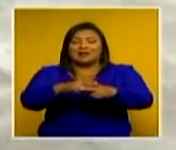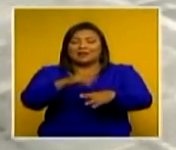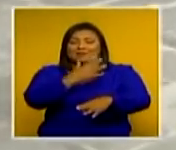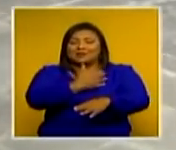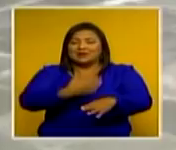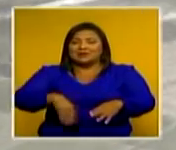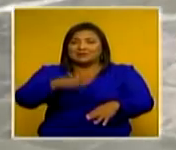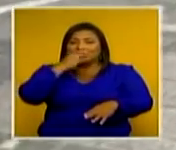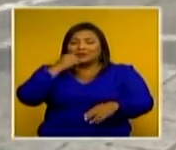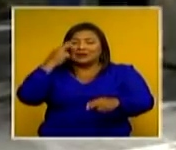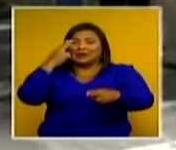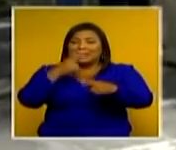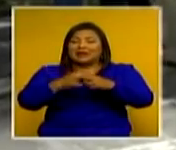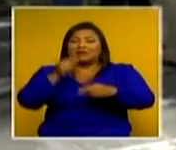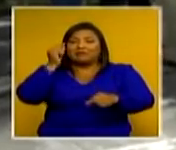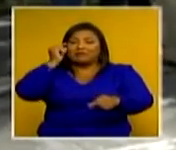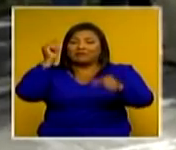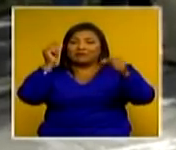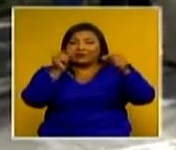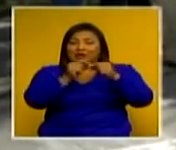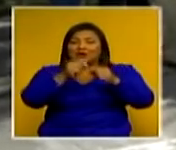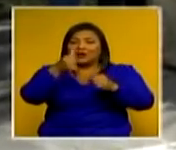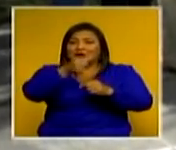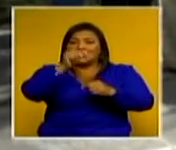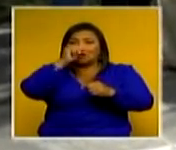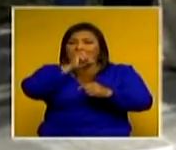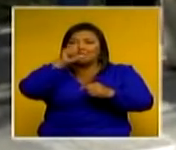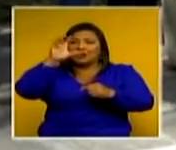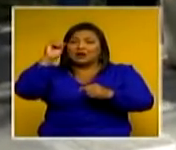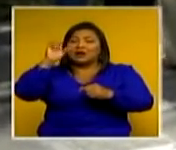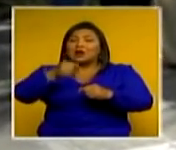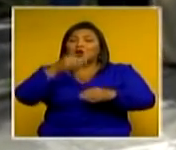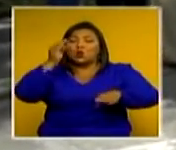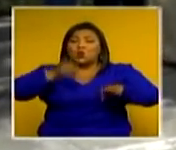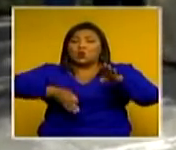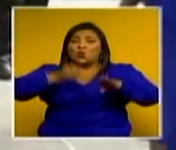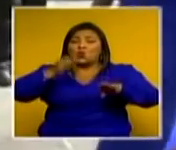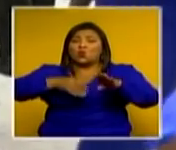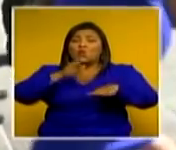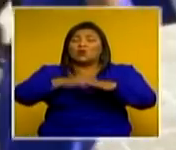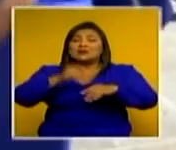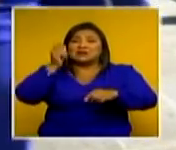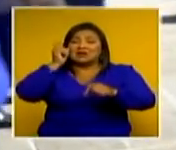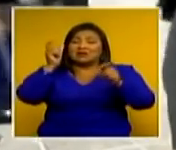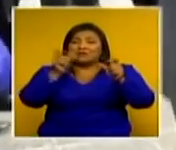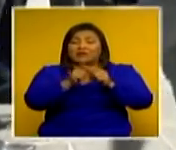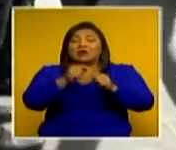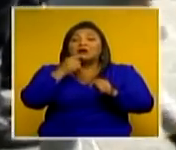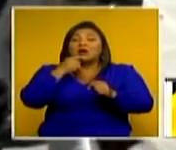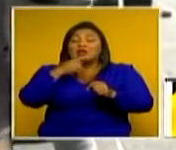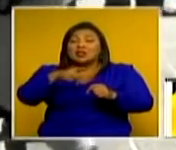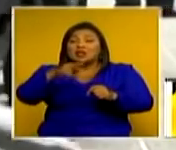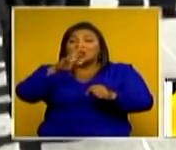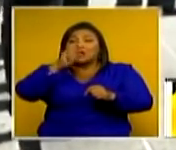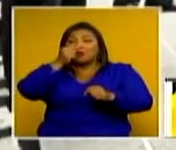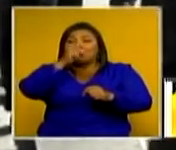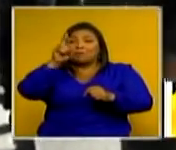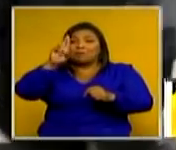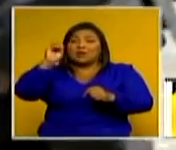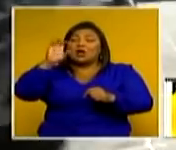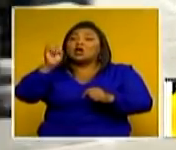correa el ex fiscal general galo chiriboga jueces peritos y fiscales según pedro granja abogado